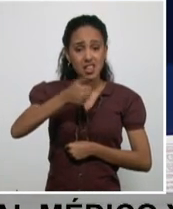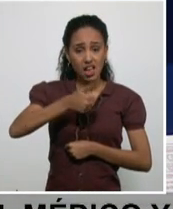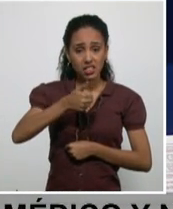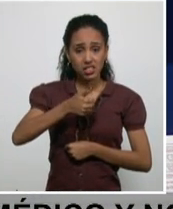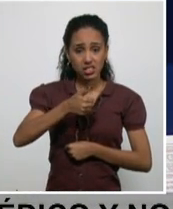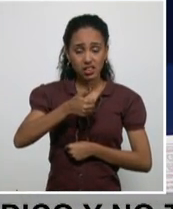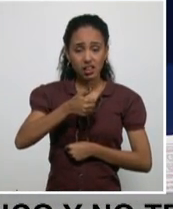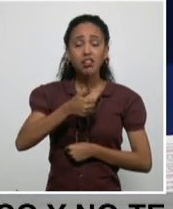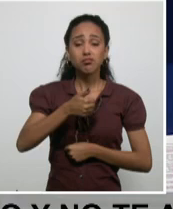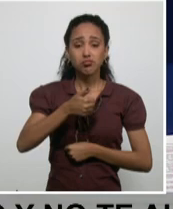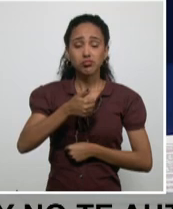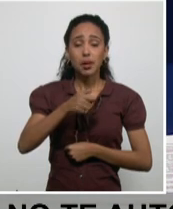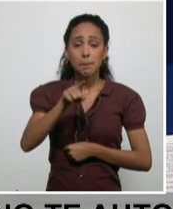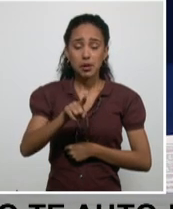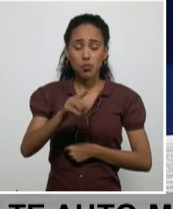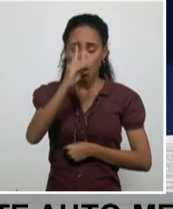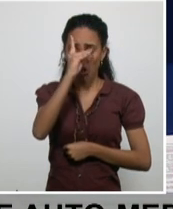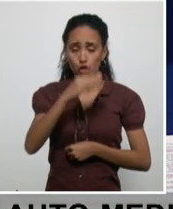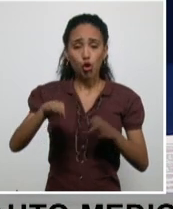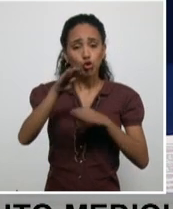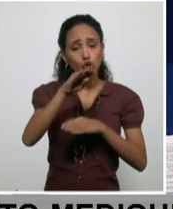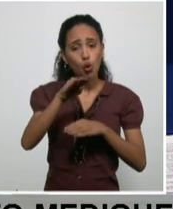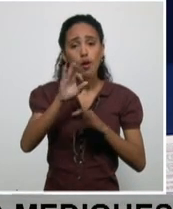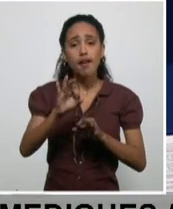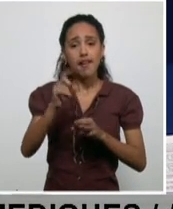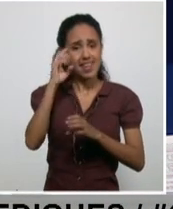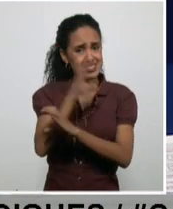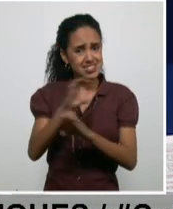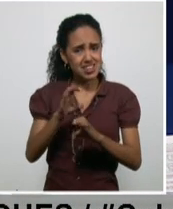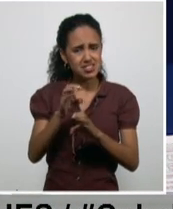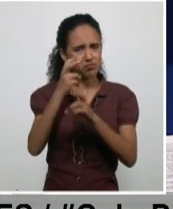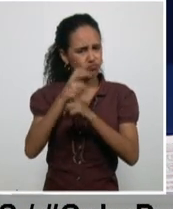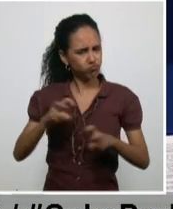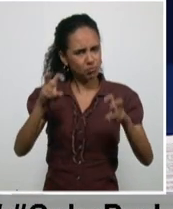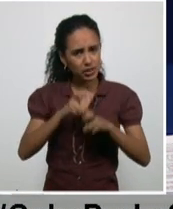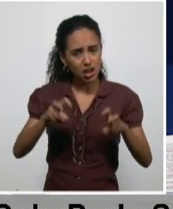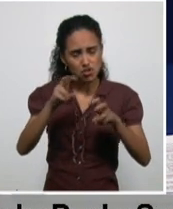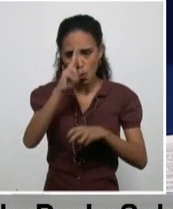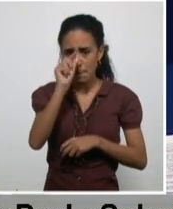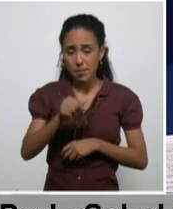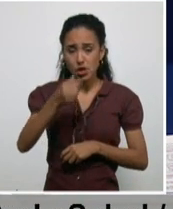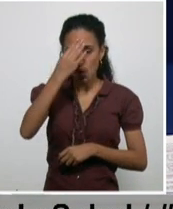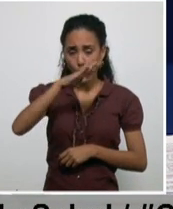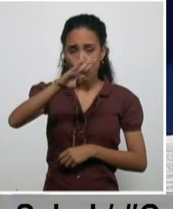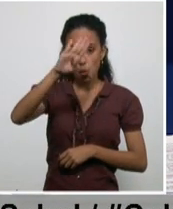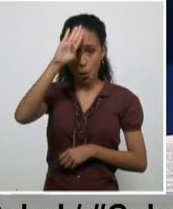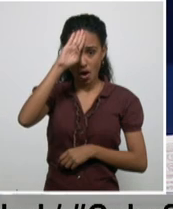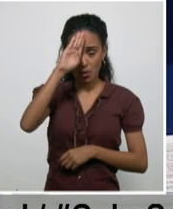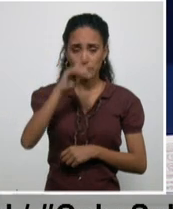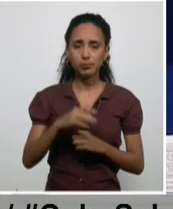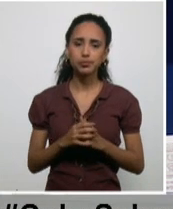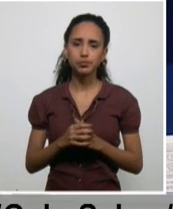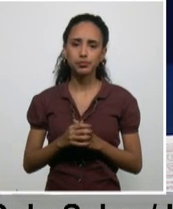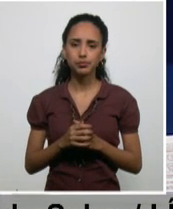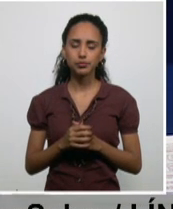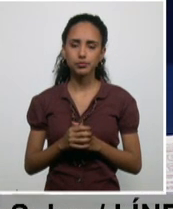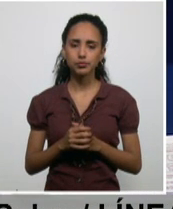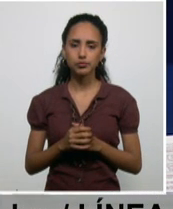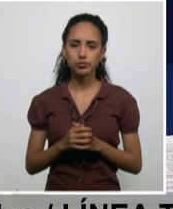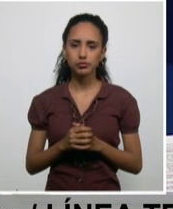doctor en ciencias y excelente investigador y médico cubano, tuvo la amabilidad